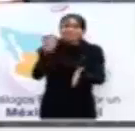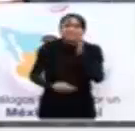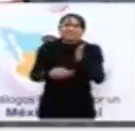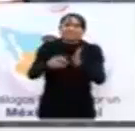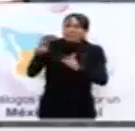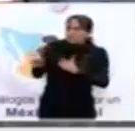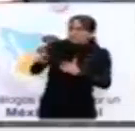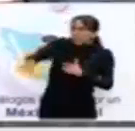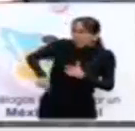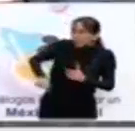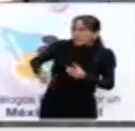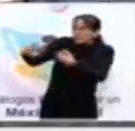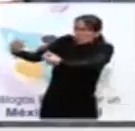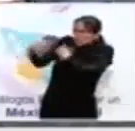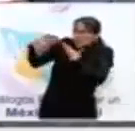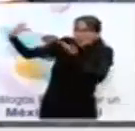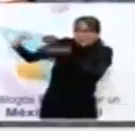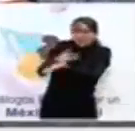privados.